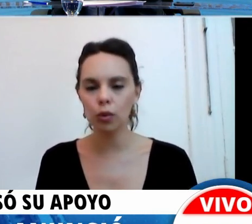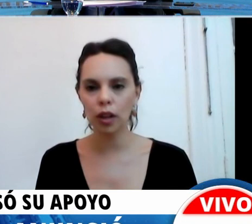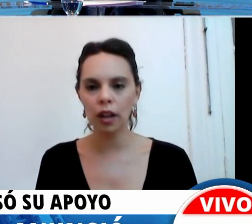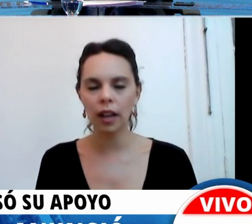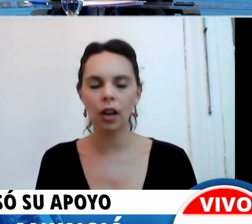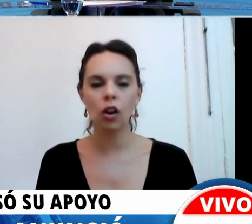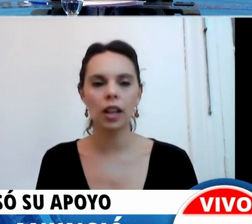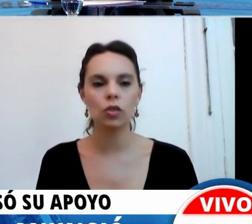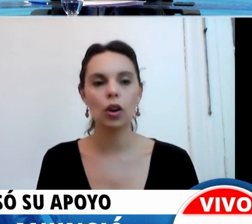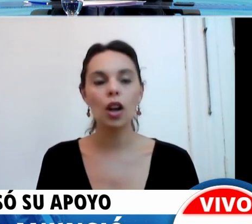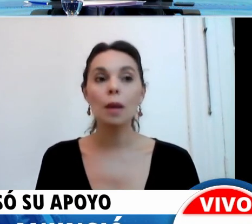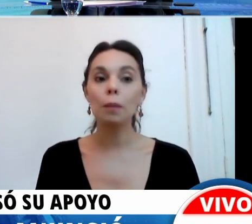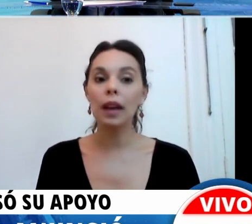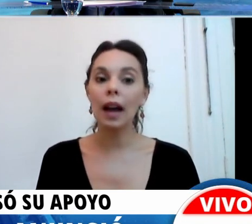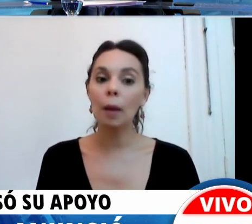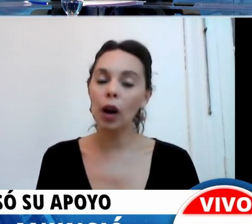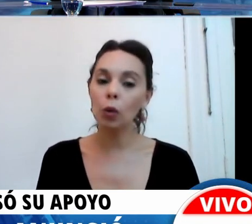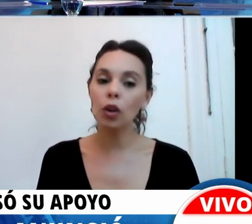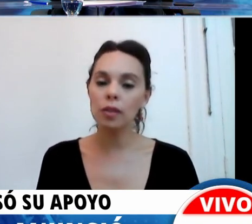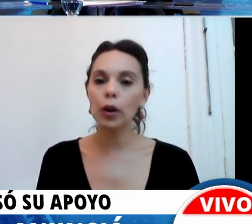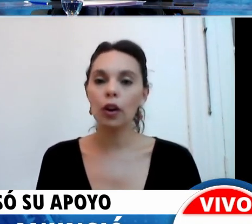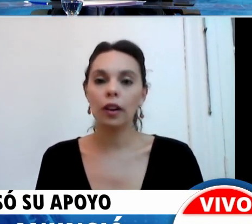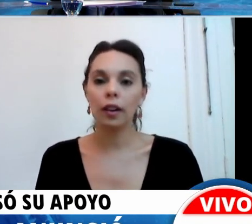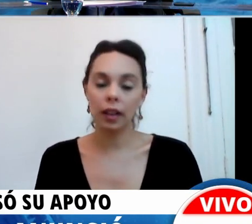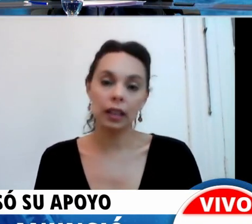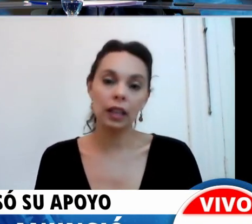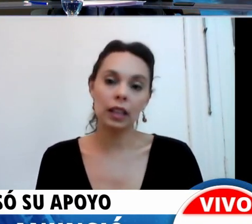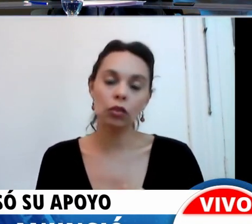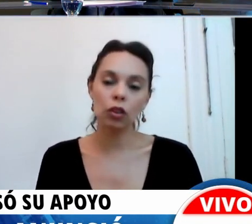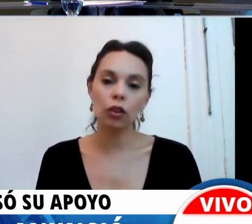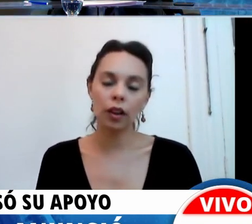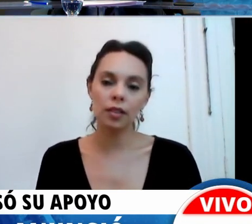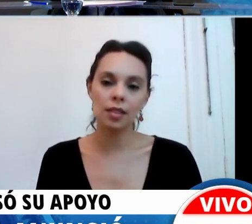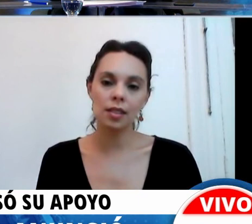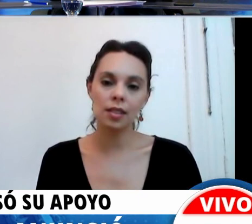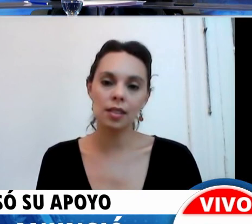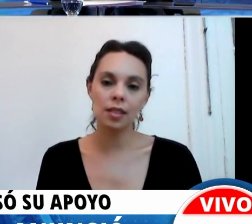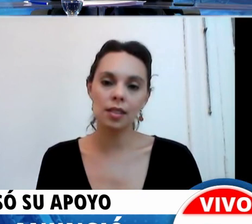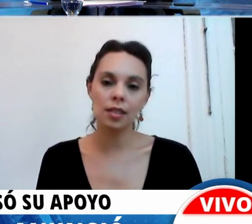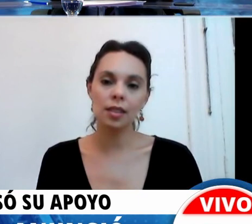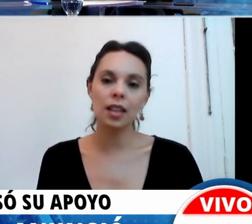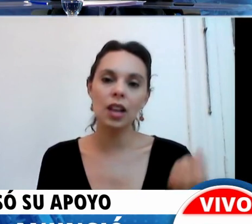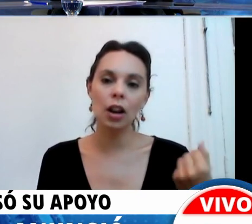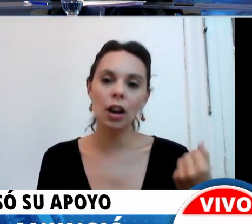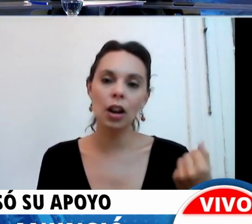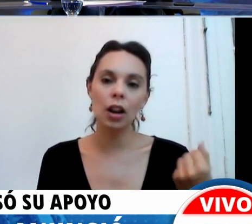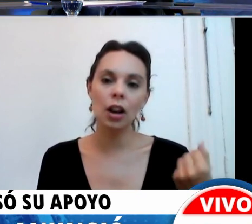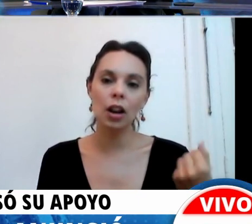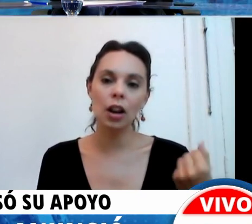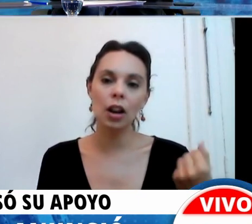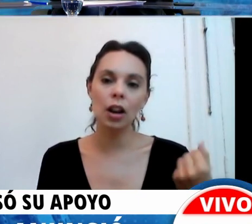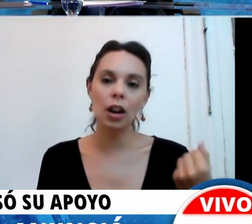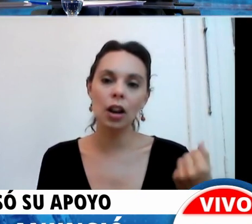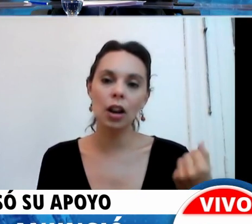la discusión en el Congreso. Pero algunos dicen, bueno, y esto si te quiere ya lo